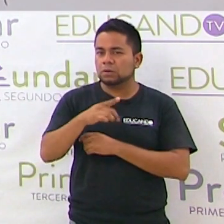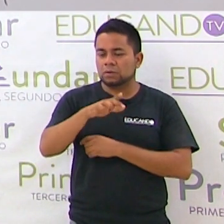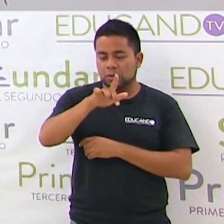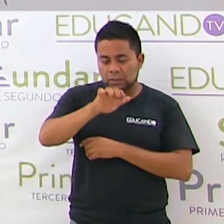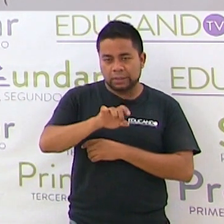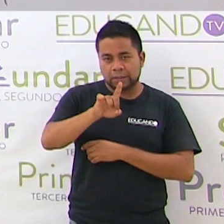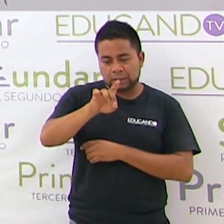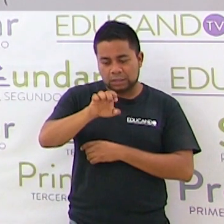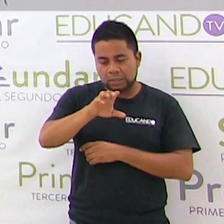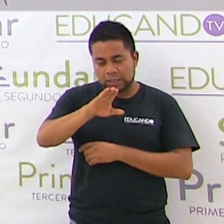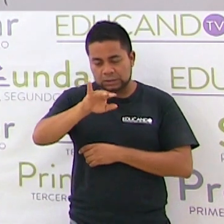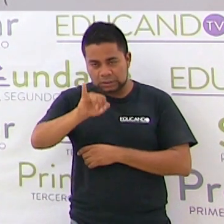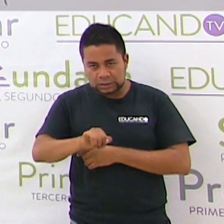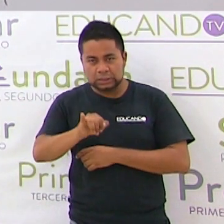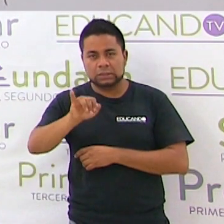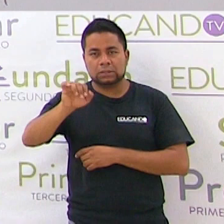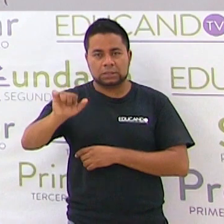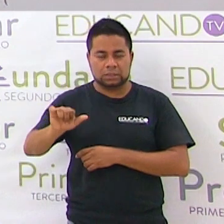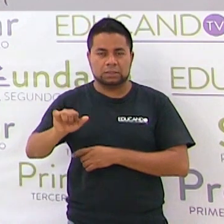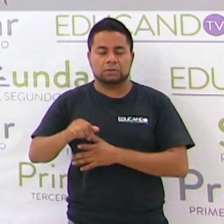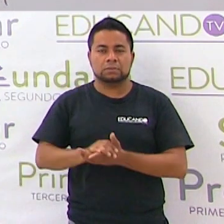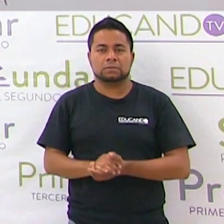le